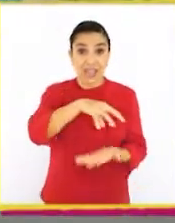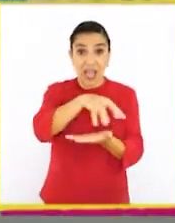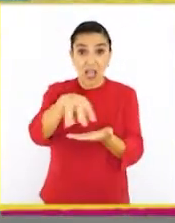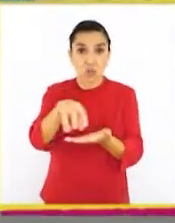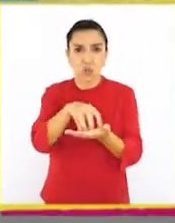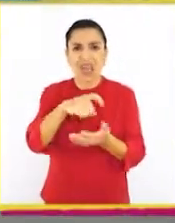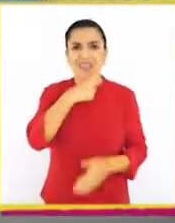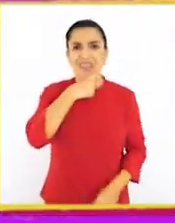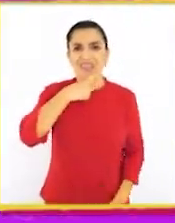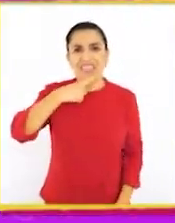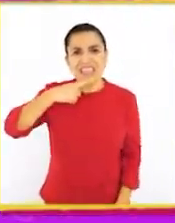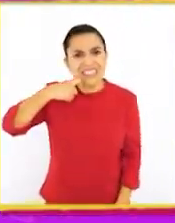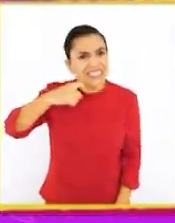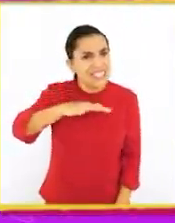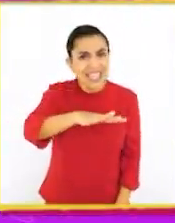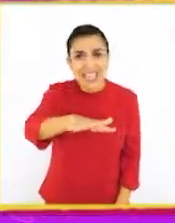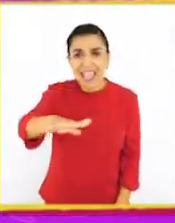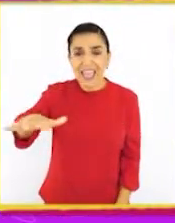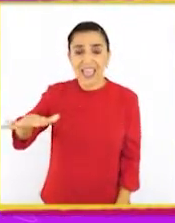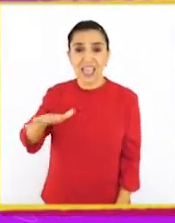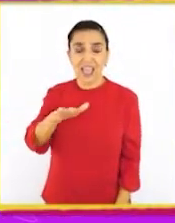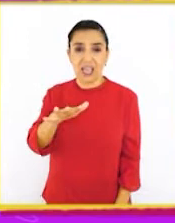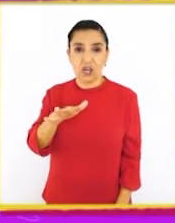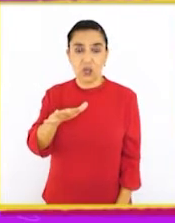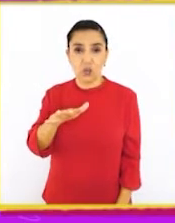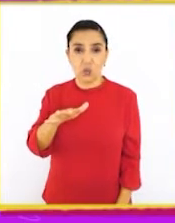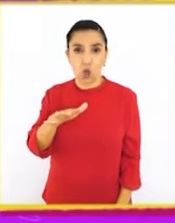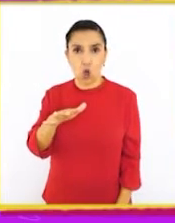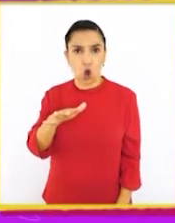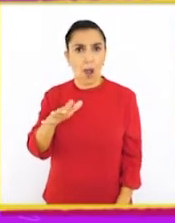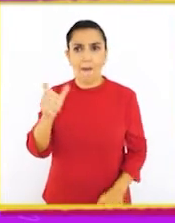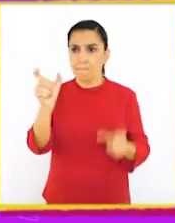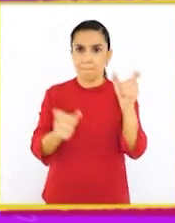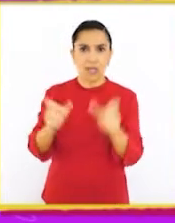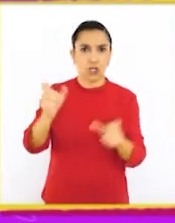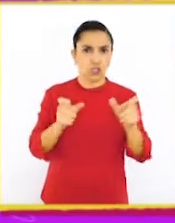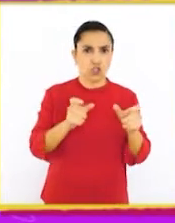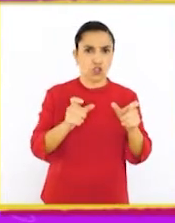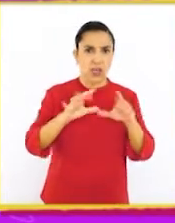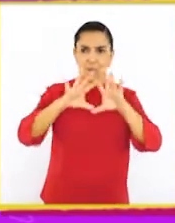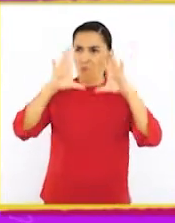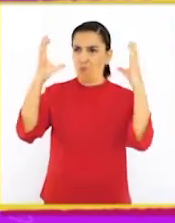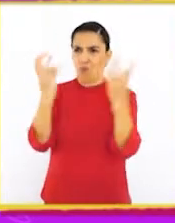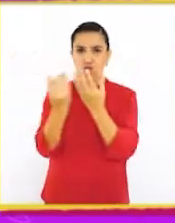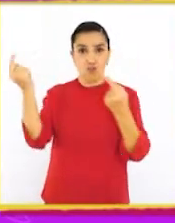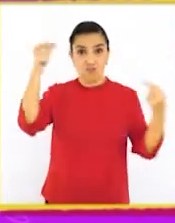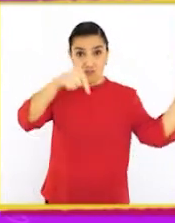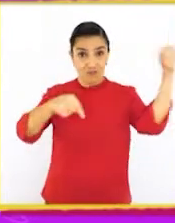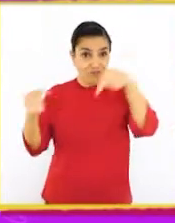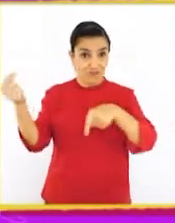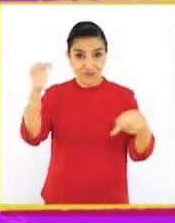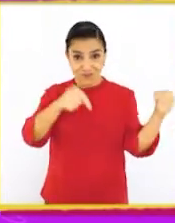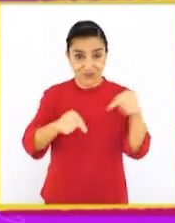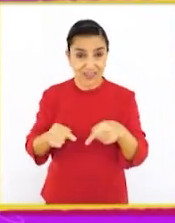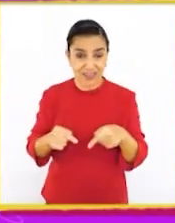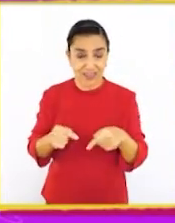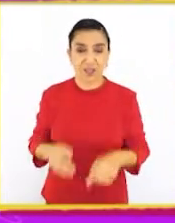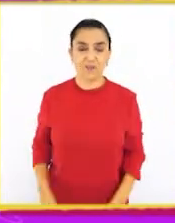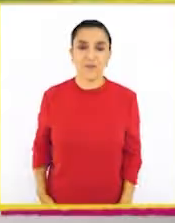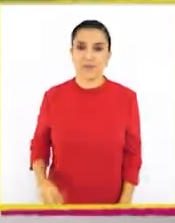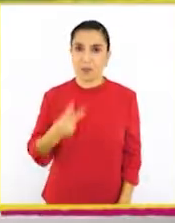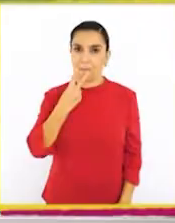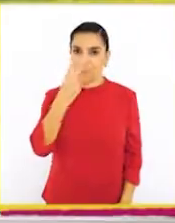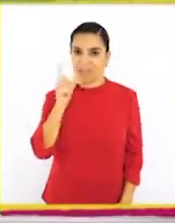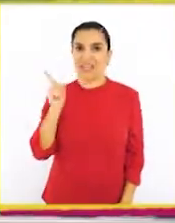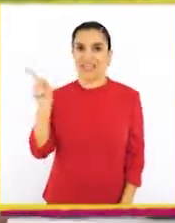Esa ciudad está en el desierto y la visitan personas de todo el mundo.